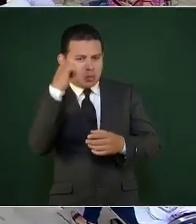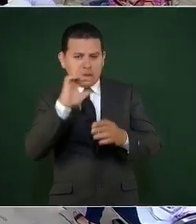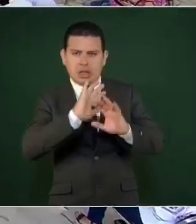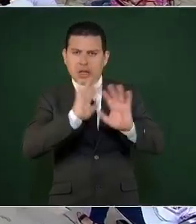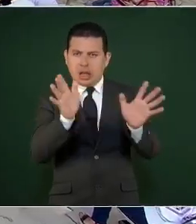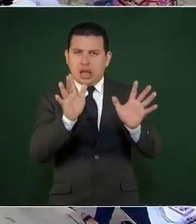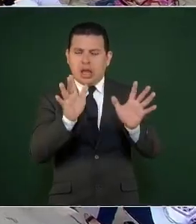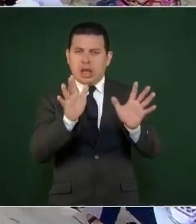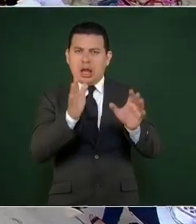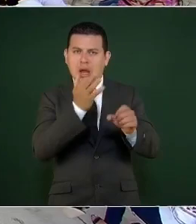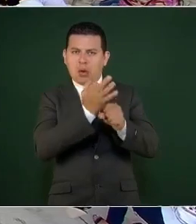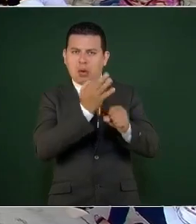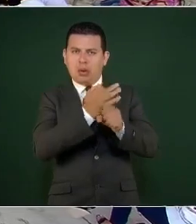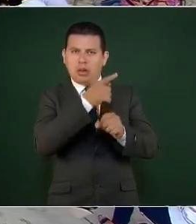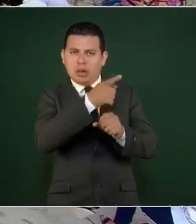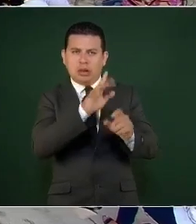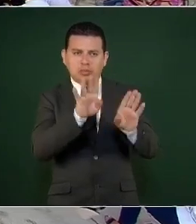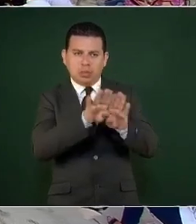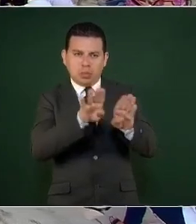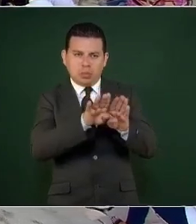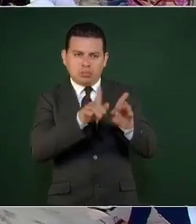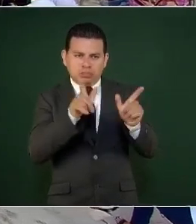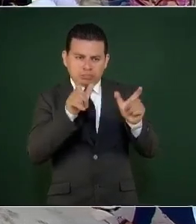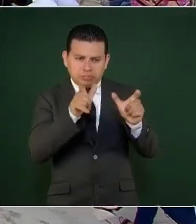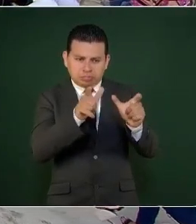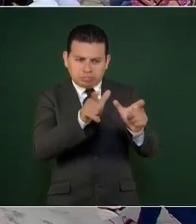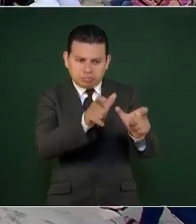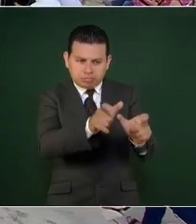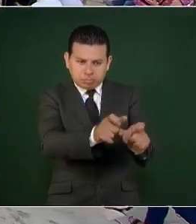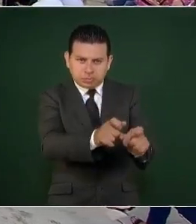fue sofocado el